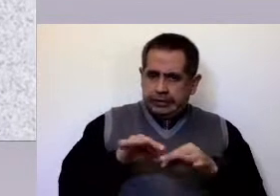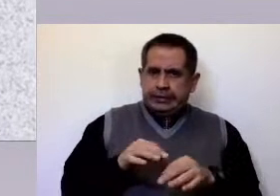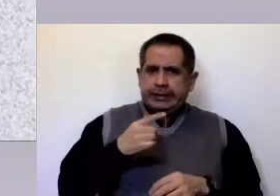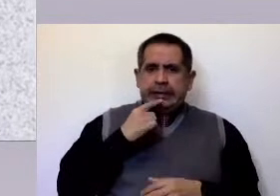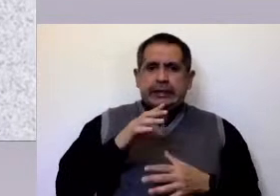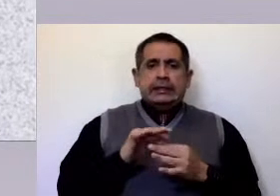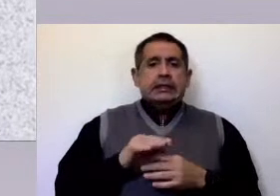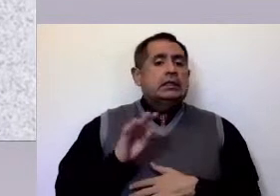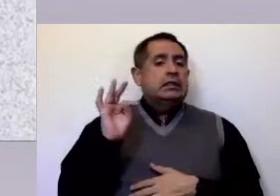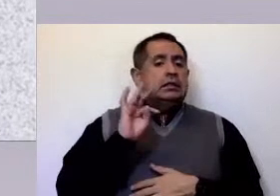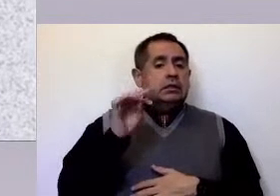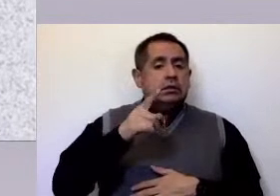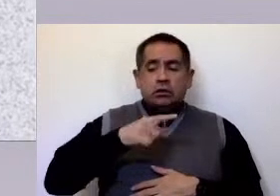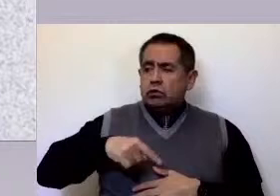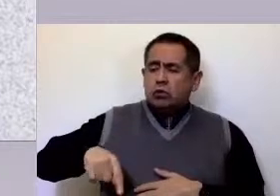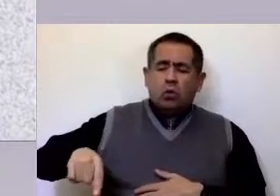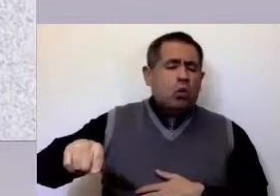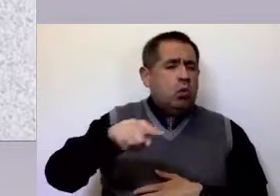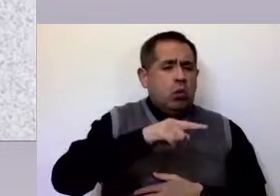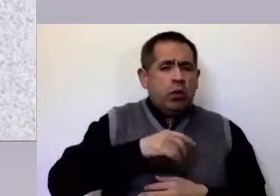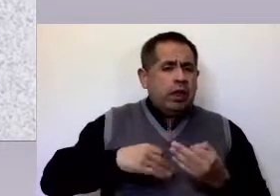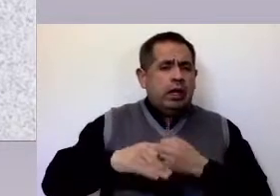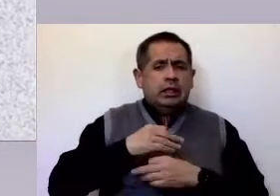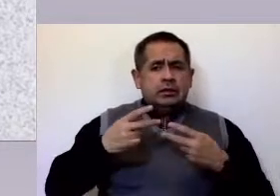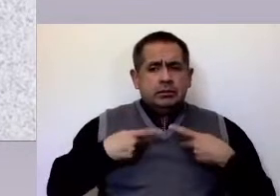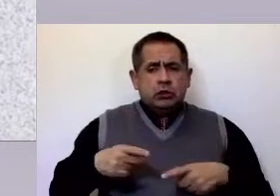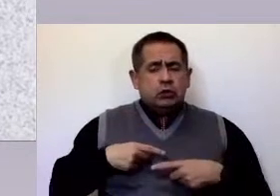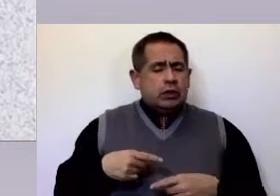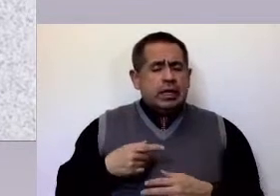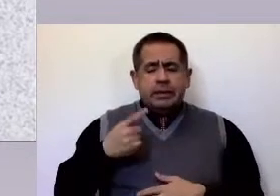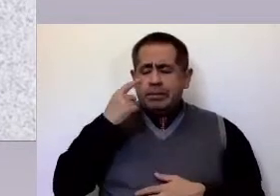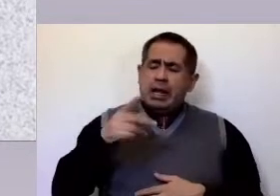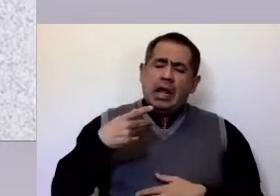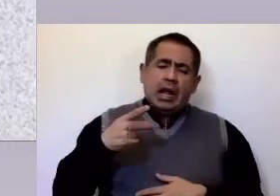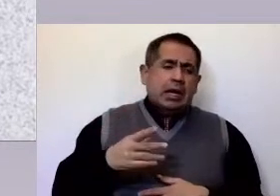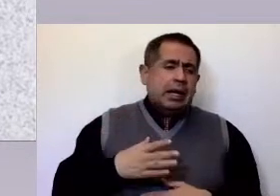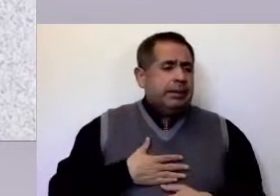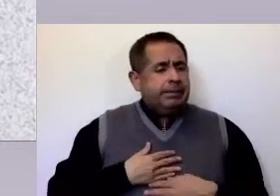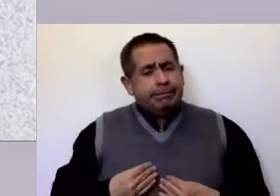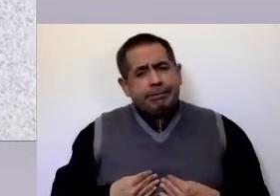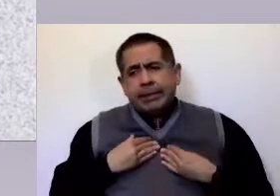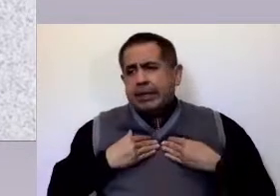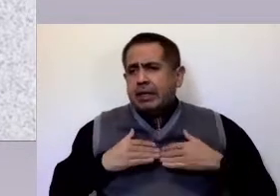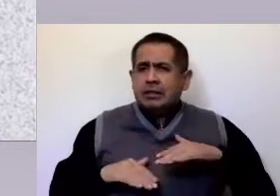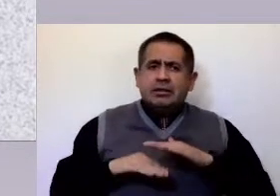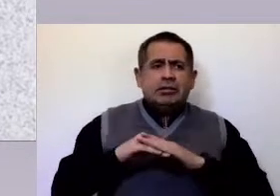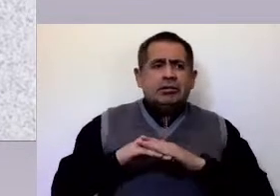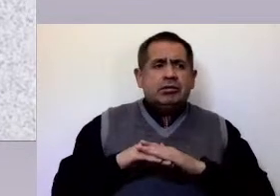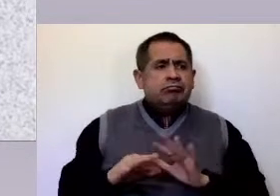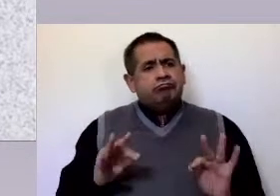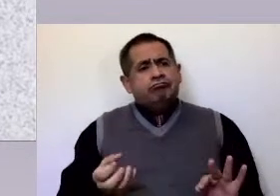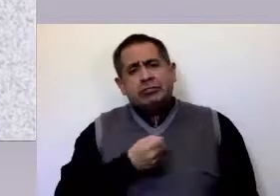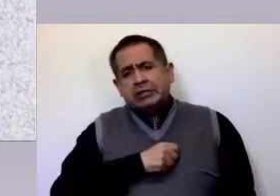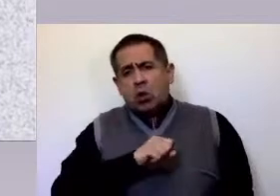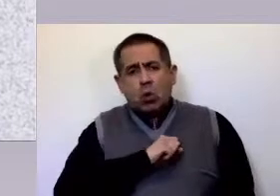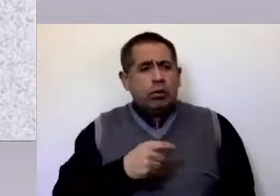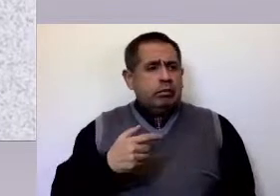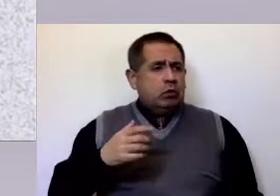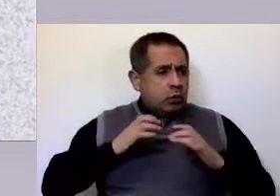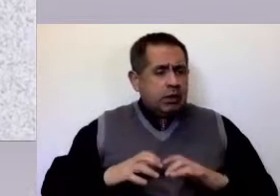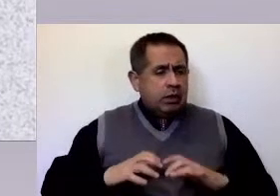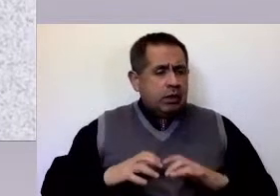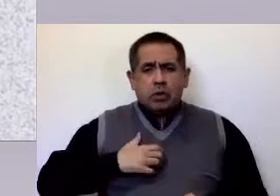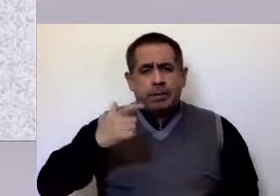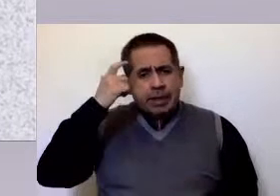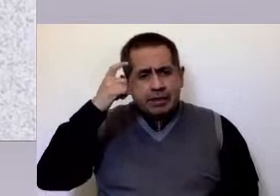al derecho de toda persona al disfrute del más alto nivel posible de salud física y mental contenido en el